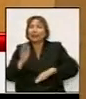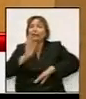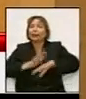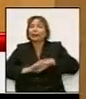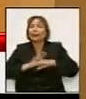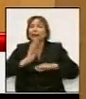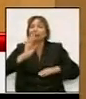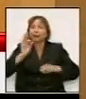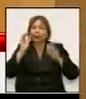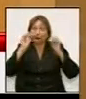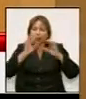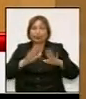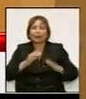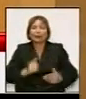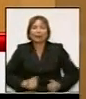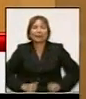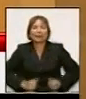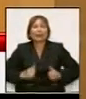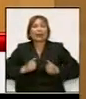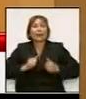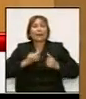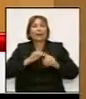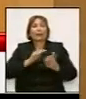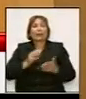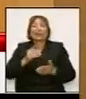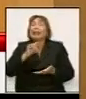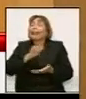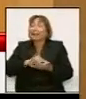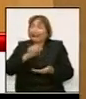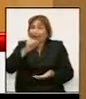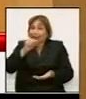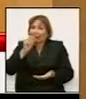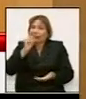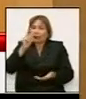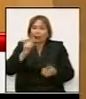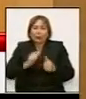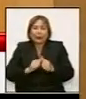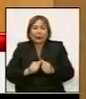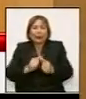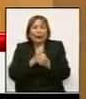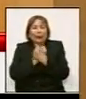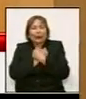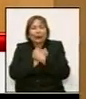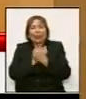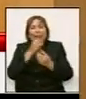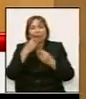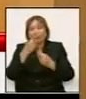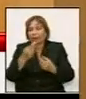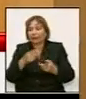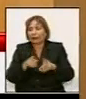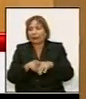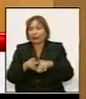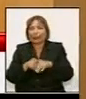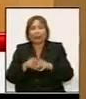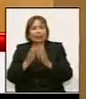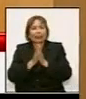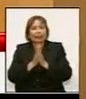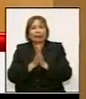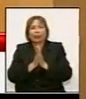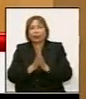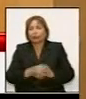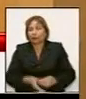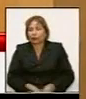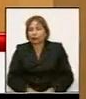siervo Juan en su vida mortal. Sígnos de tu bondad y manifestación de la comunión de los